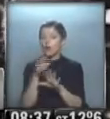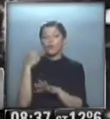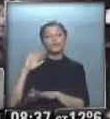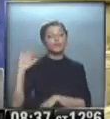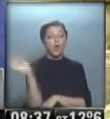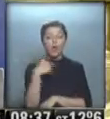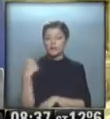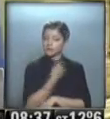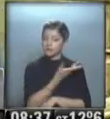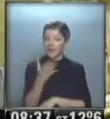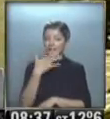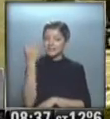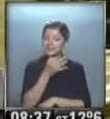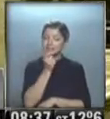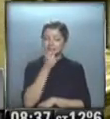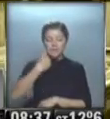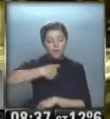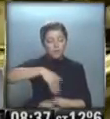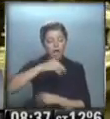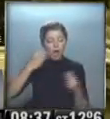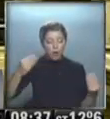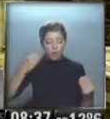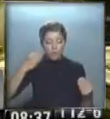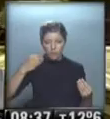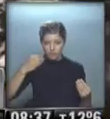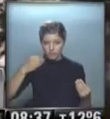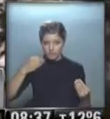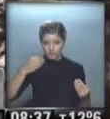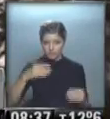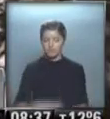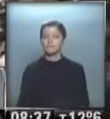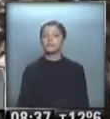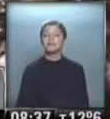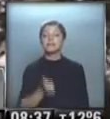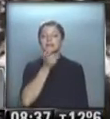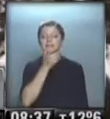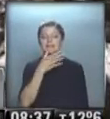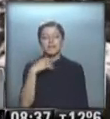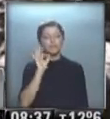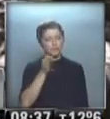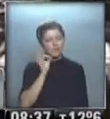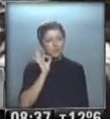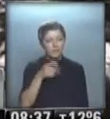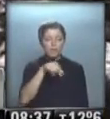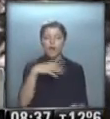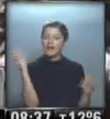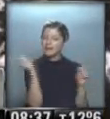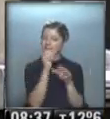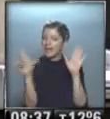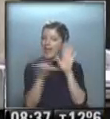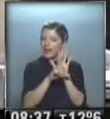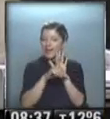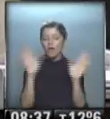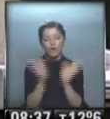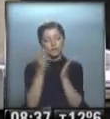defina qué es lo que cómo se quiere ver, cómo se quiere escuchar y cómo quiere soñar sus propias cuestiones, ¿no? Se definiera lo que todos sabíamos, que este fallo era absolutamente